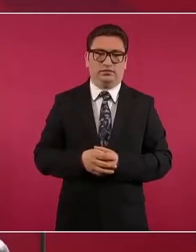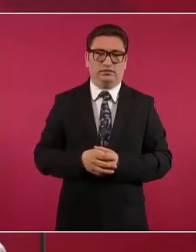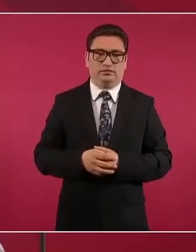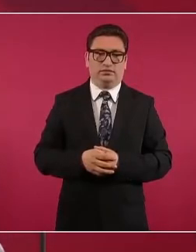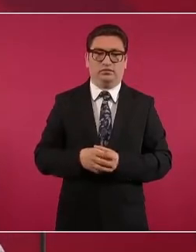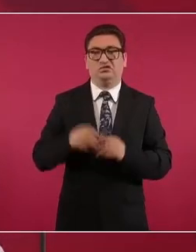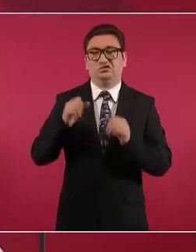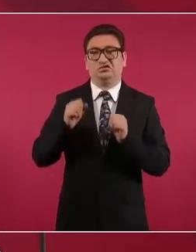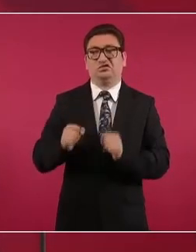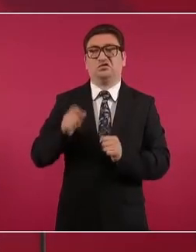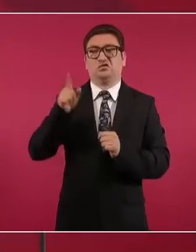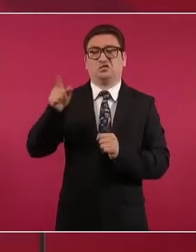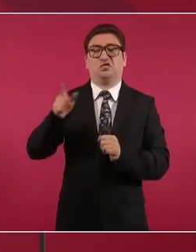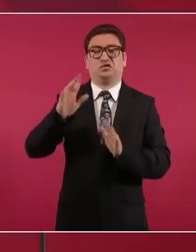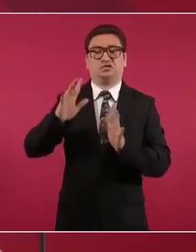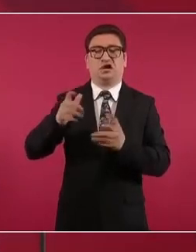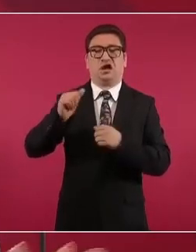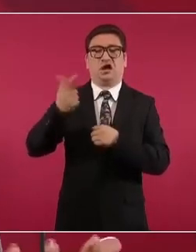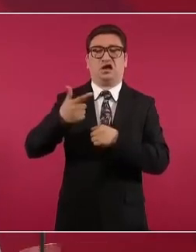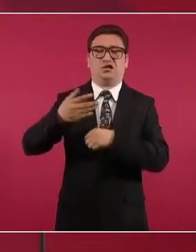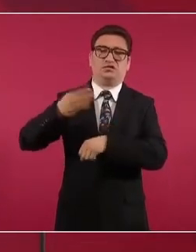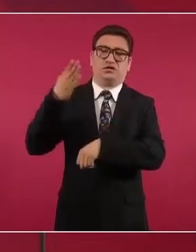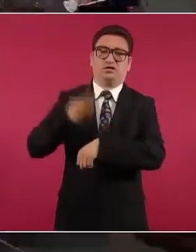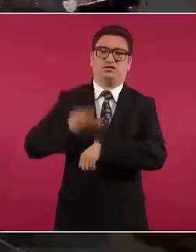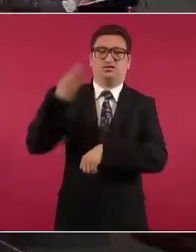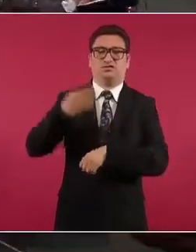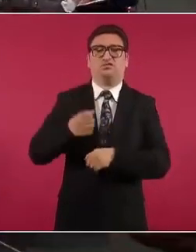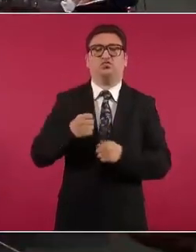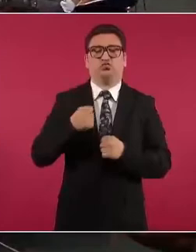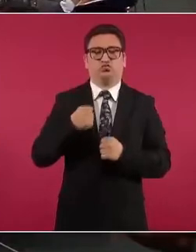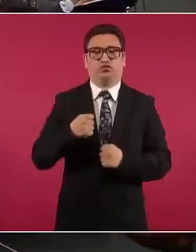un castigo, porque es muy fuerte.